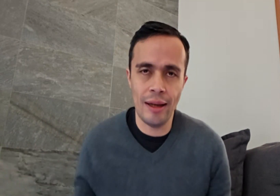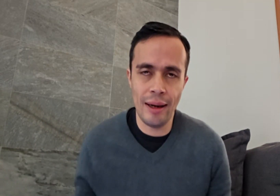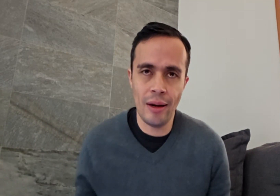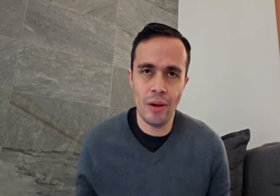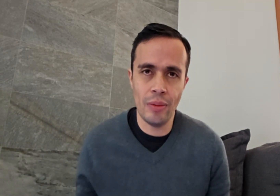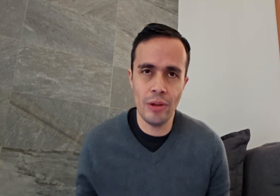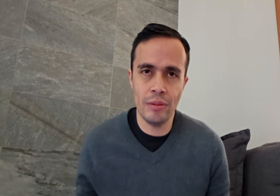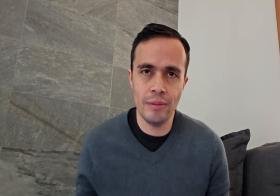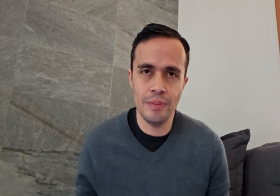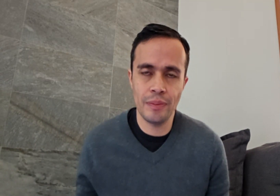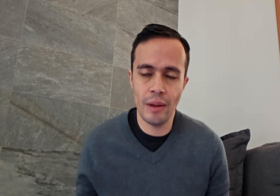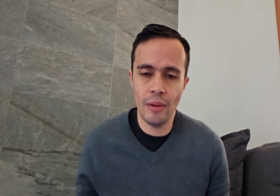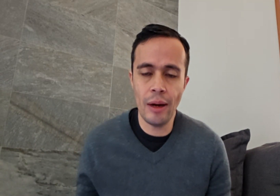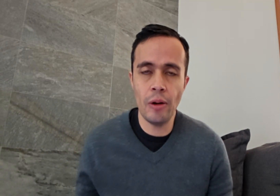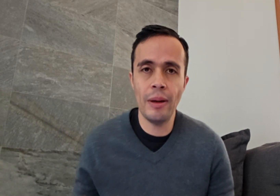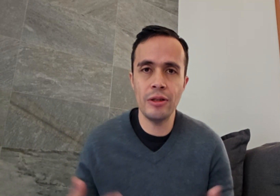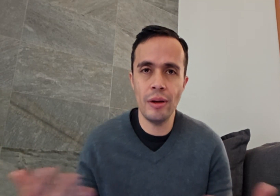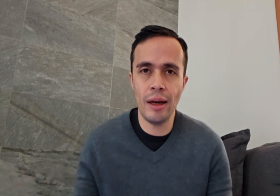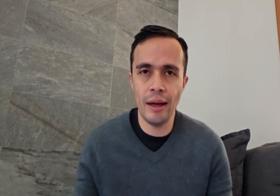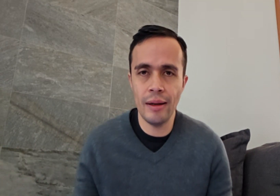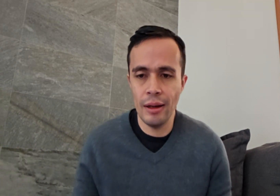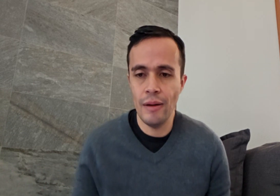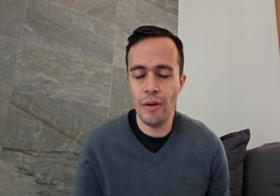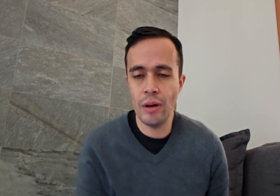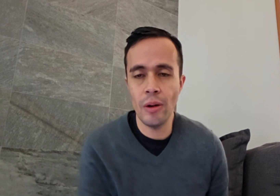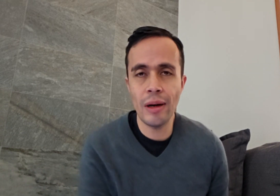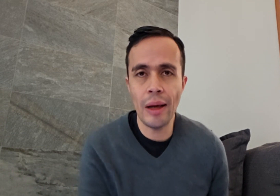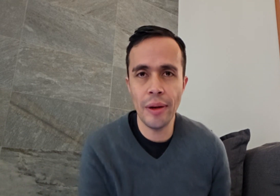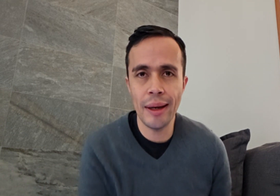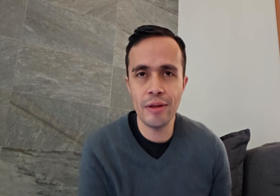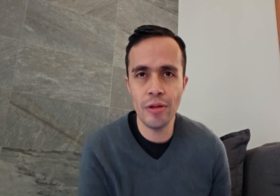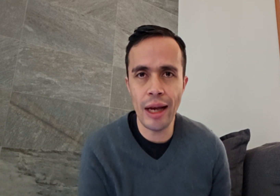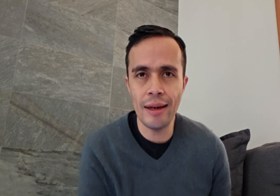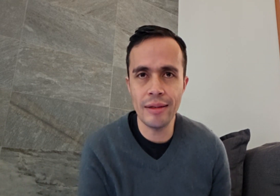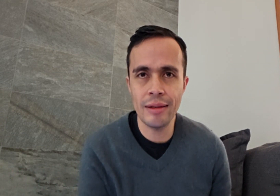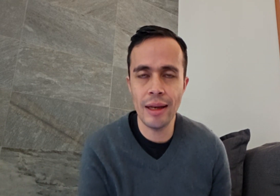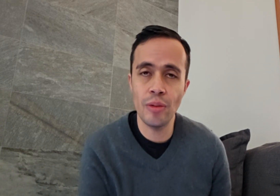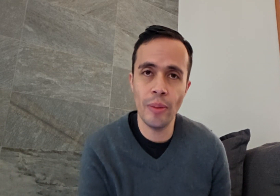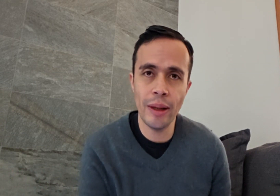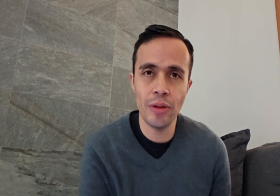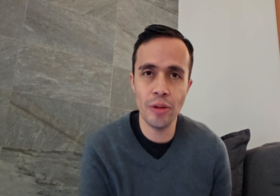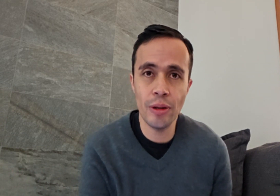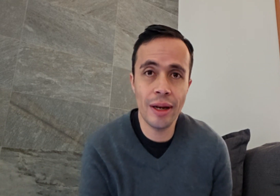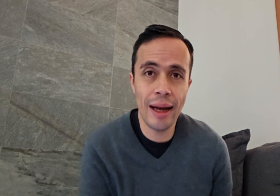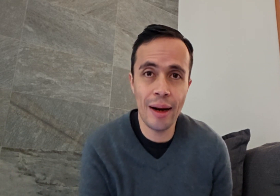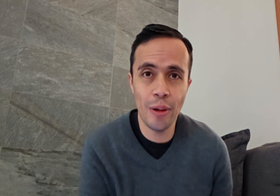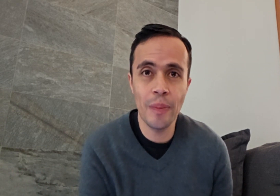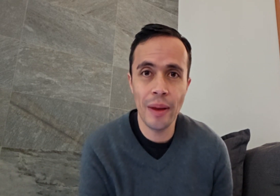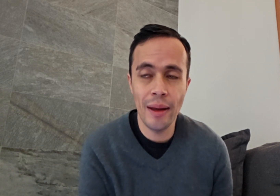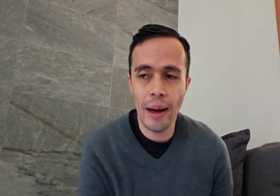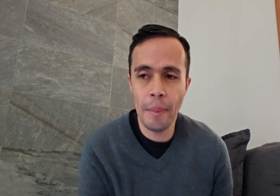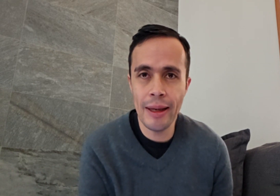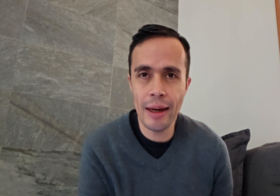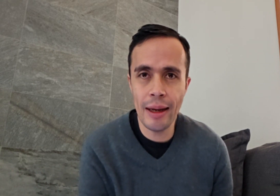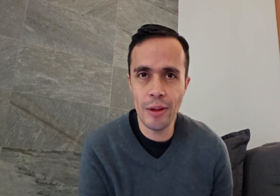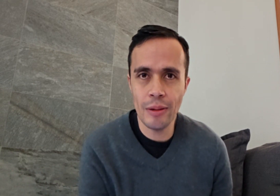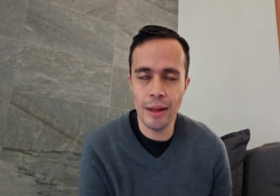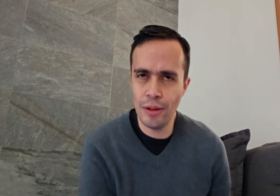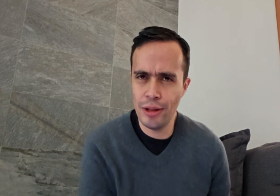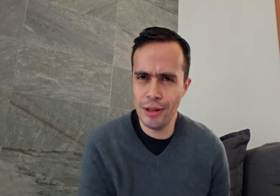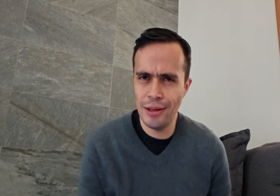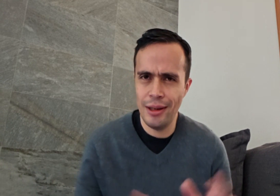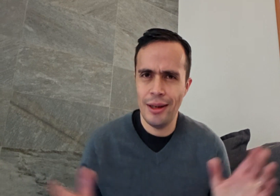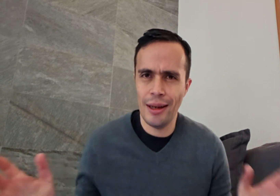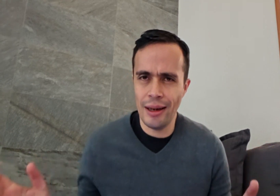en contra de la corrupción. Una agrupación que formó Claudio X González, que en su momento estuvo cercano a Peña